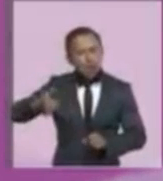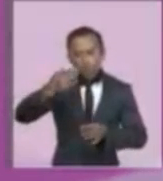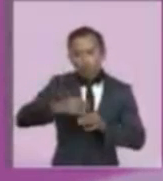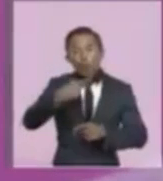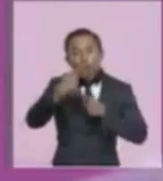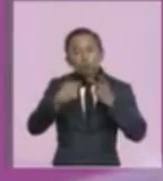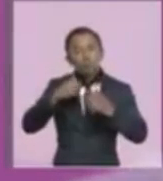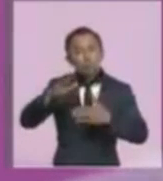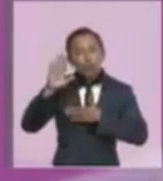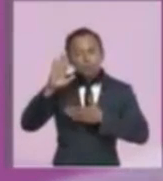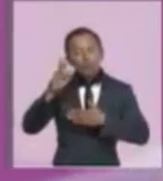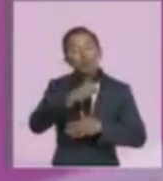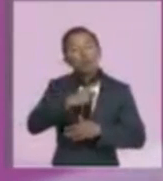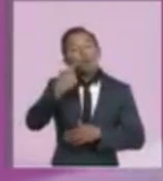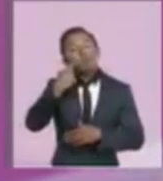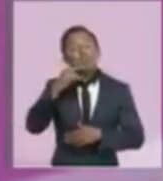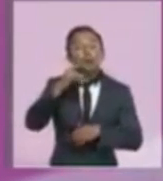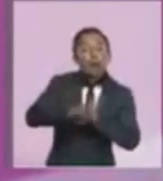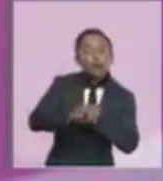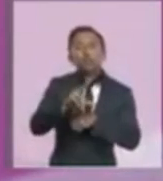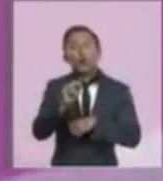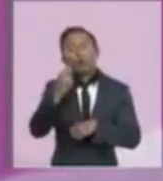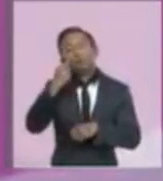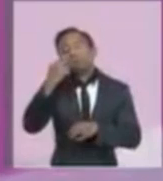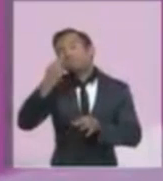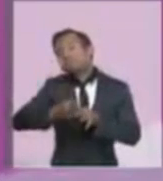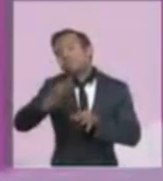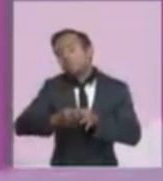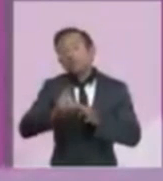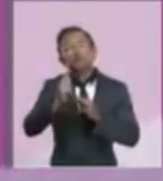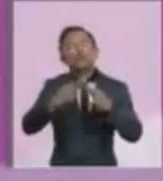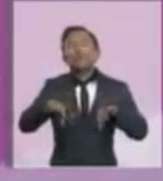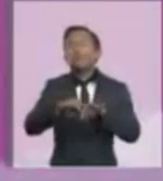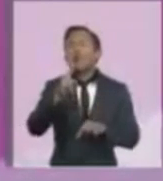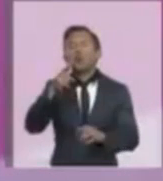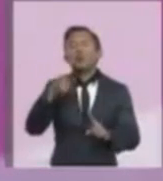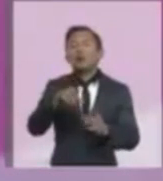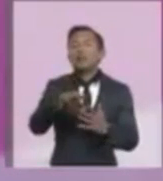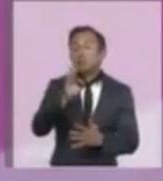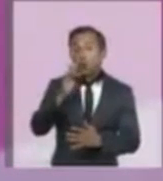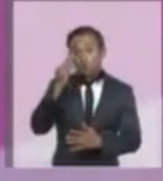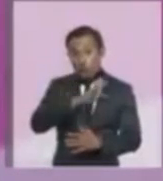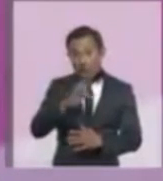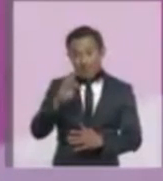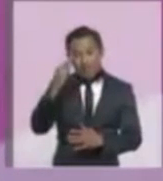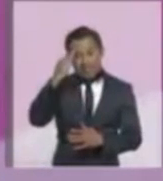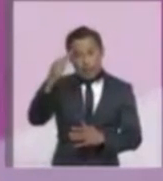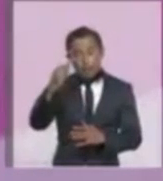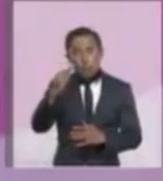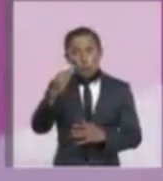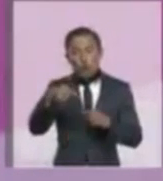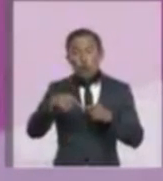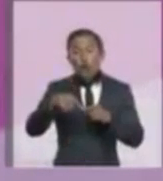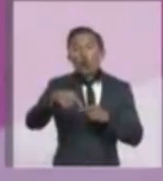la principal consecuencia y la más importante es la elección. La elección de medio periodo implica para un